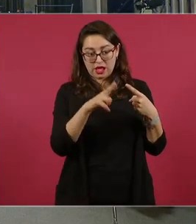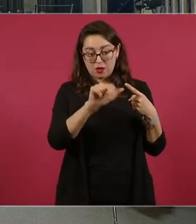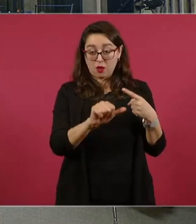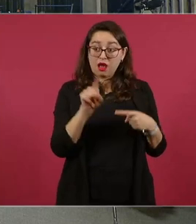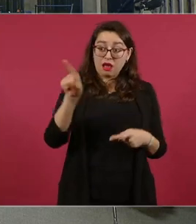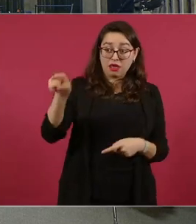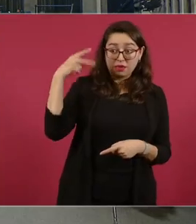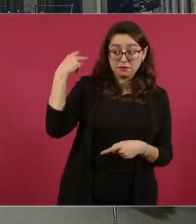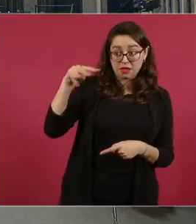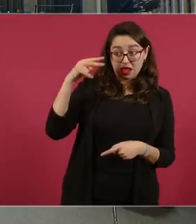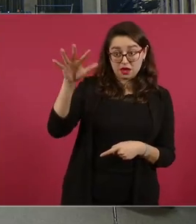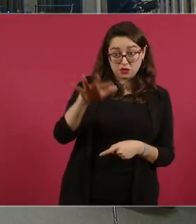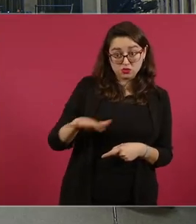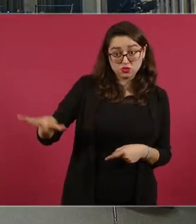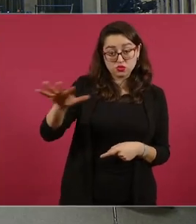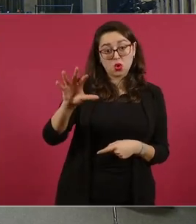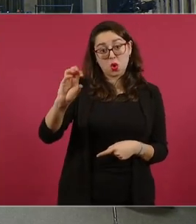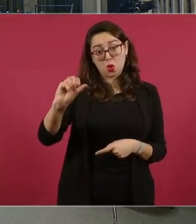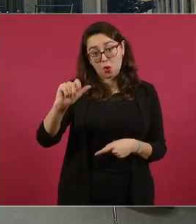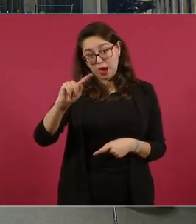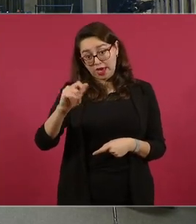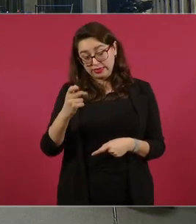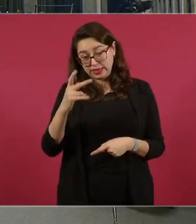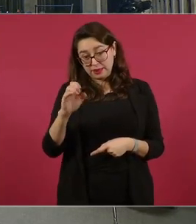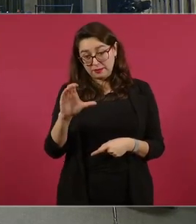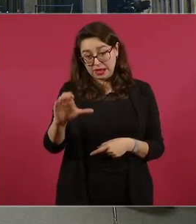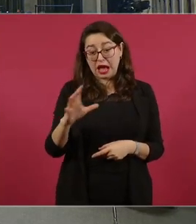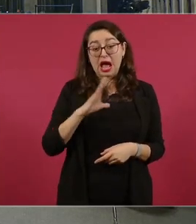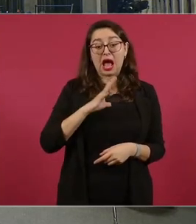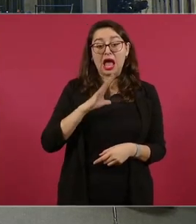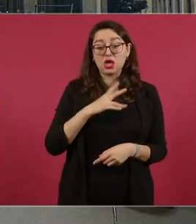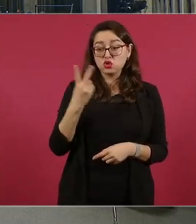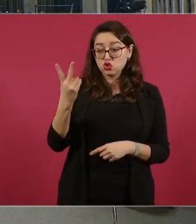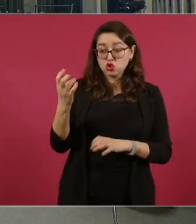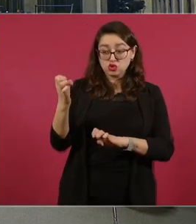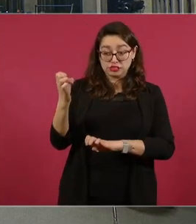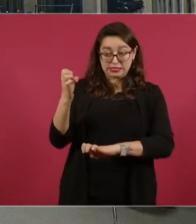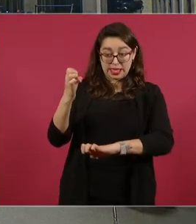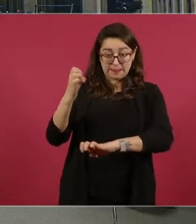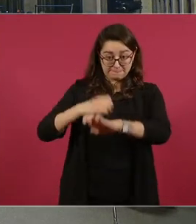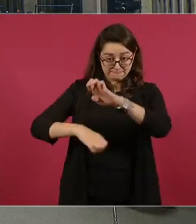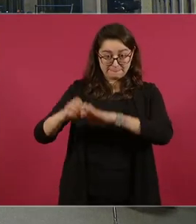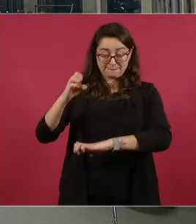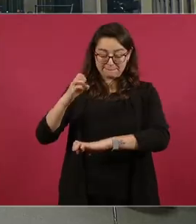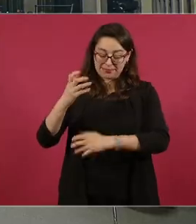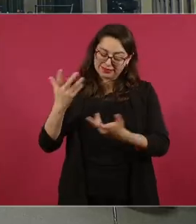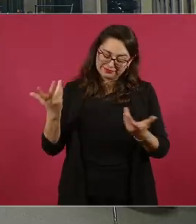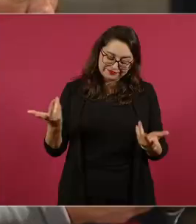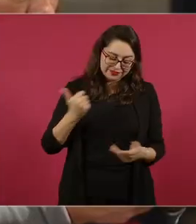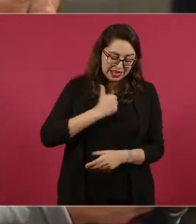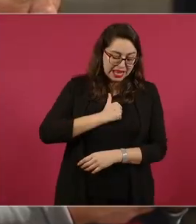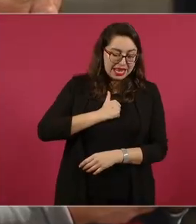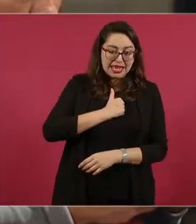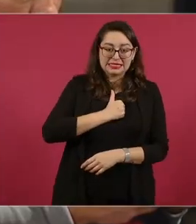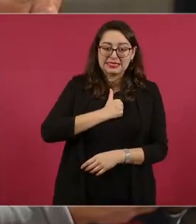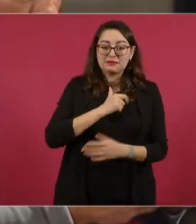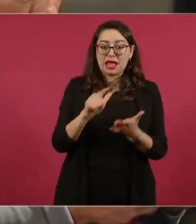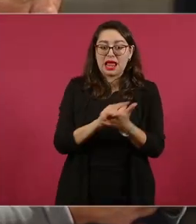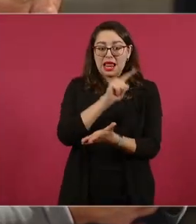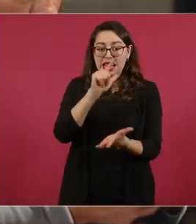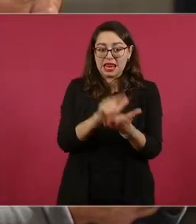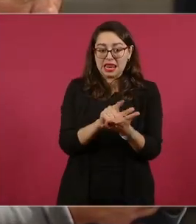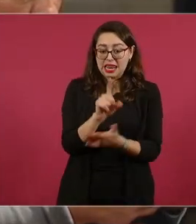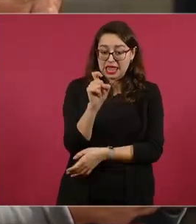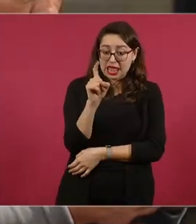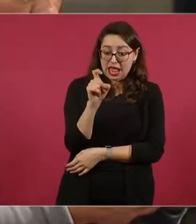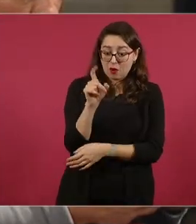conoce, hay dos empresas transnacionales. Lástima que no pueda enviar una iniciativa para reformar la ley de aguas, porque las transnacionales Nestlé